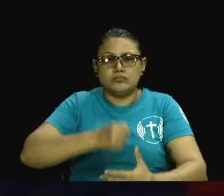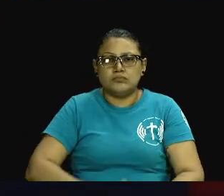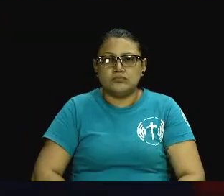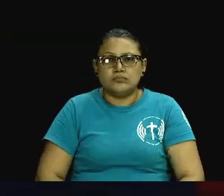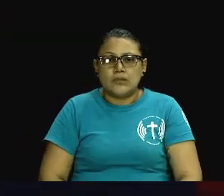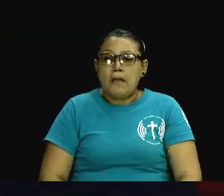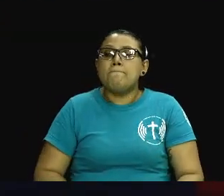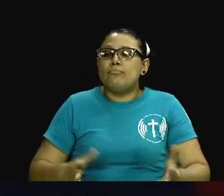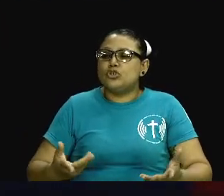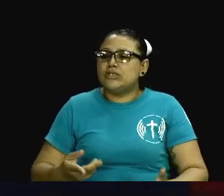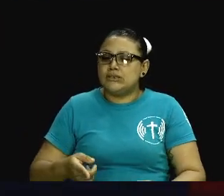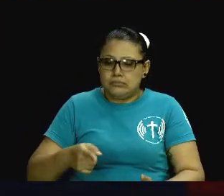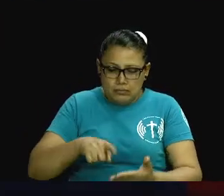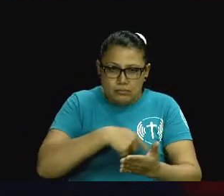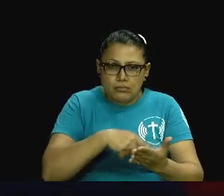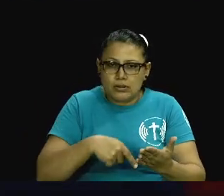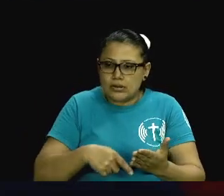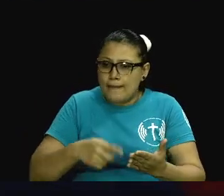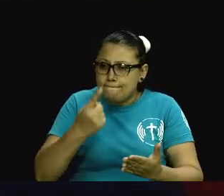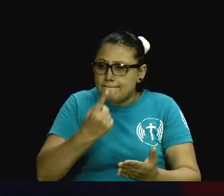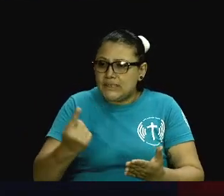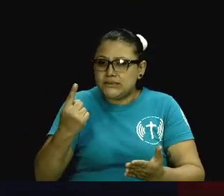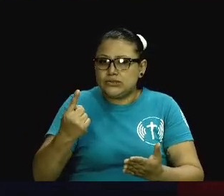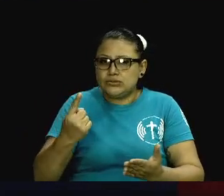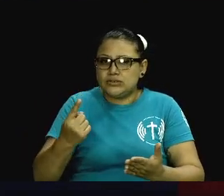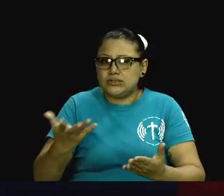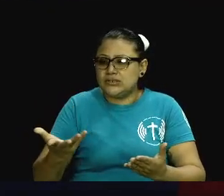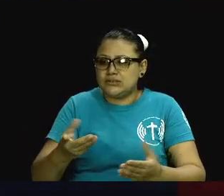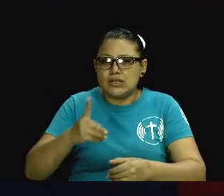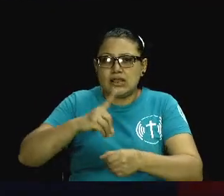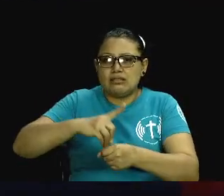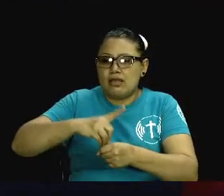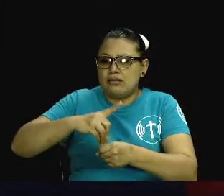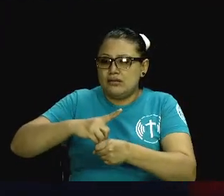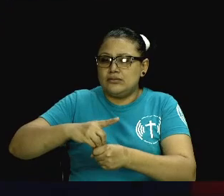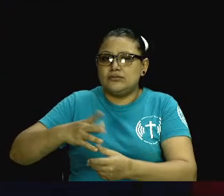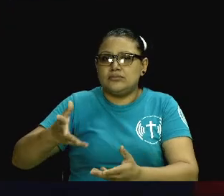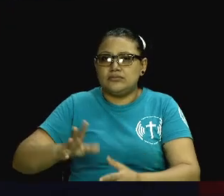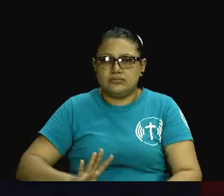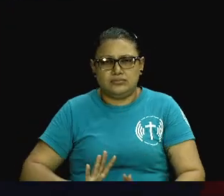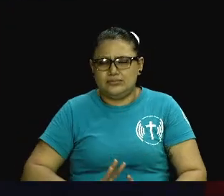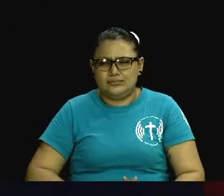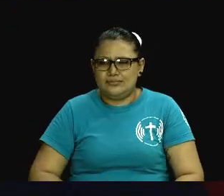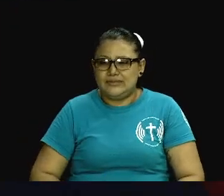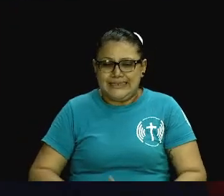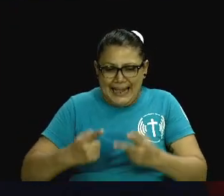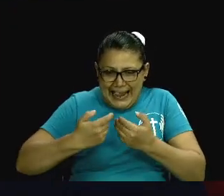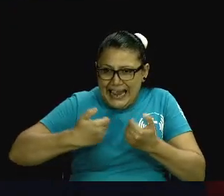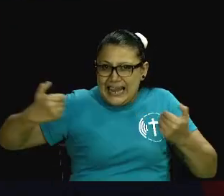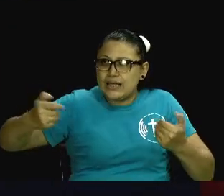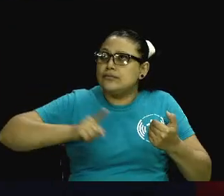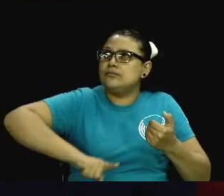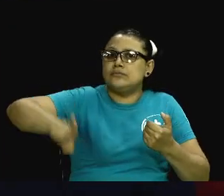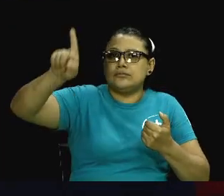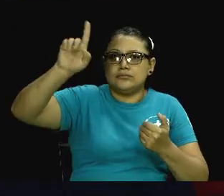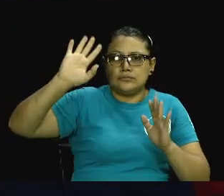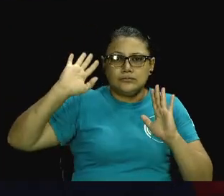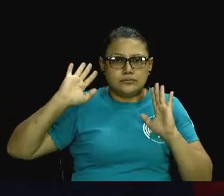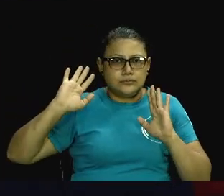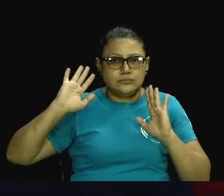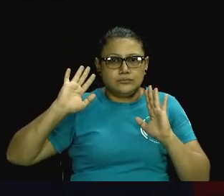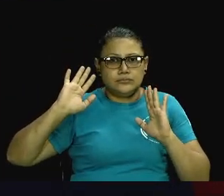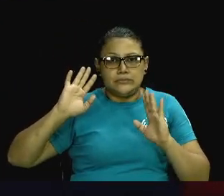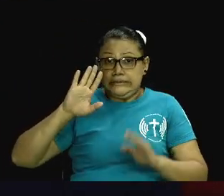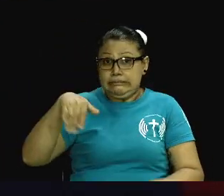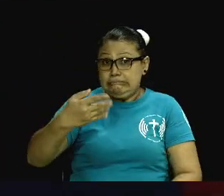por candidatos que son seres humanos y muchos de ellos alejados del señor y lo digo con respeto y si no me